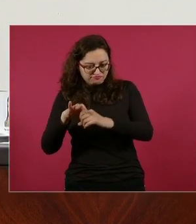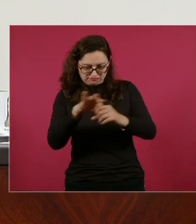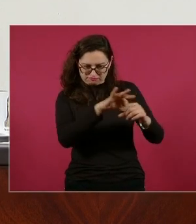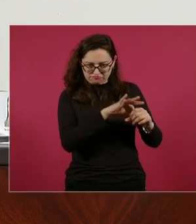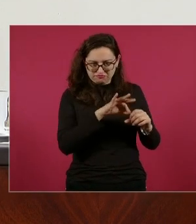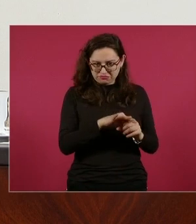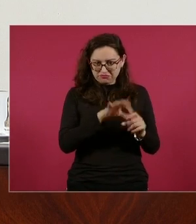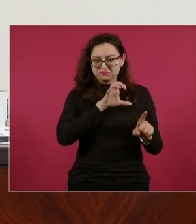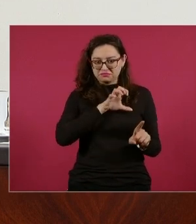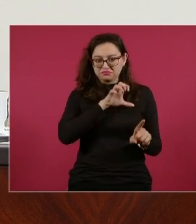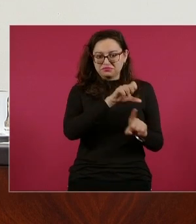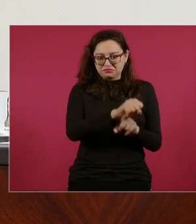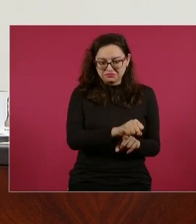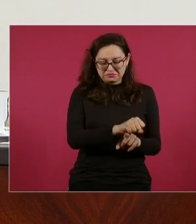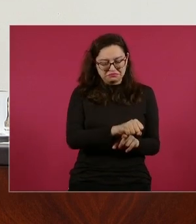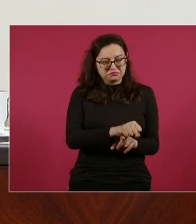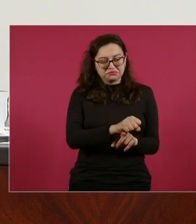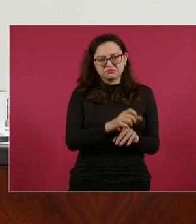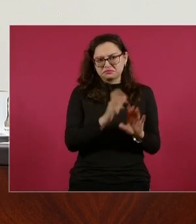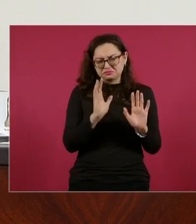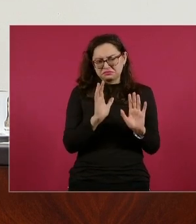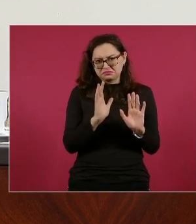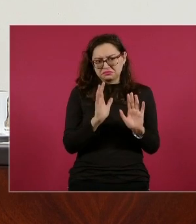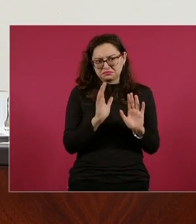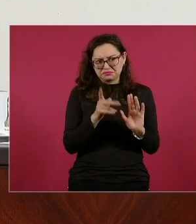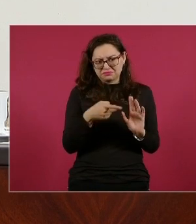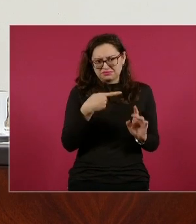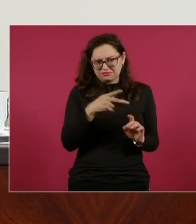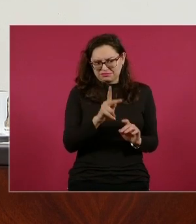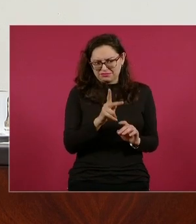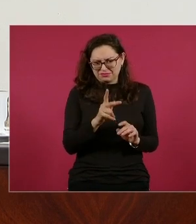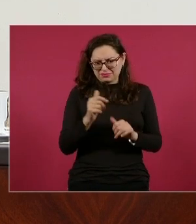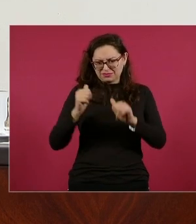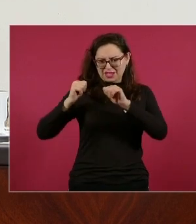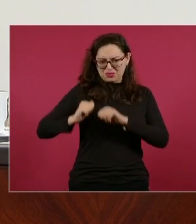pero ¿con qué autoridad moral,